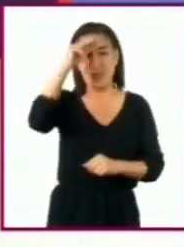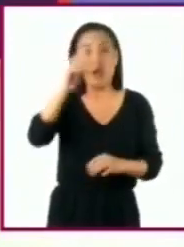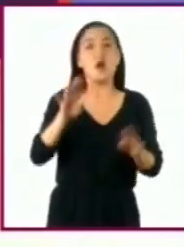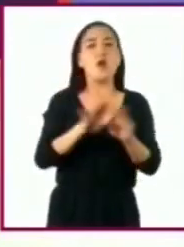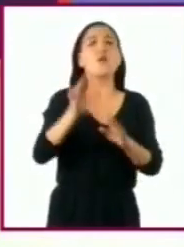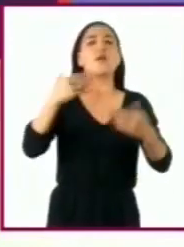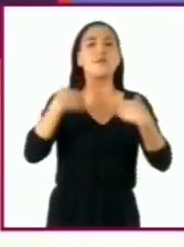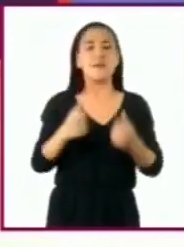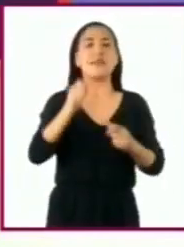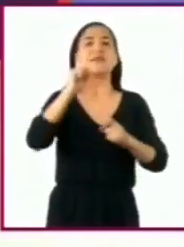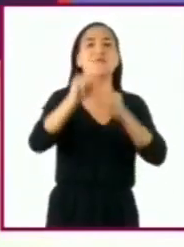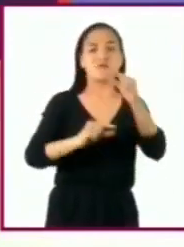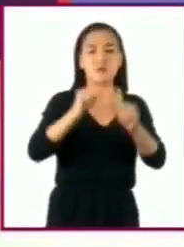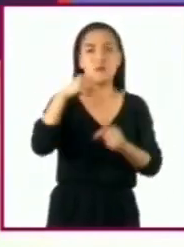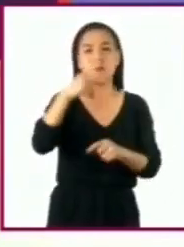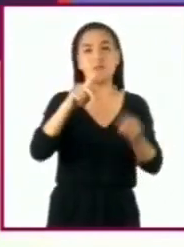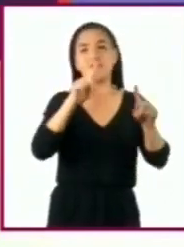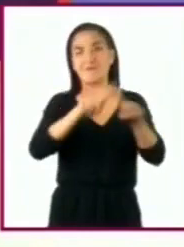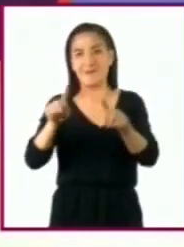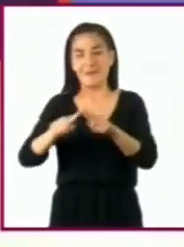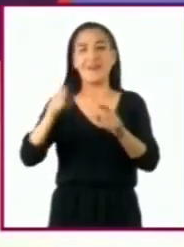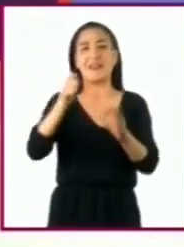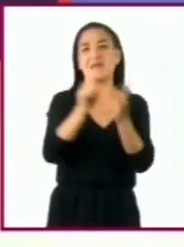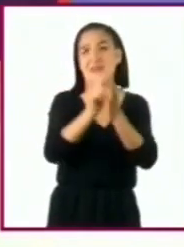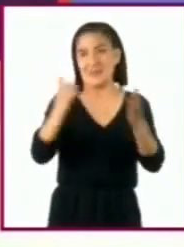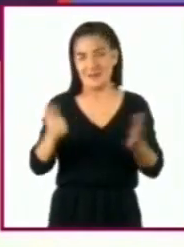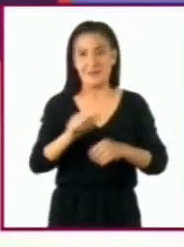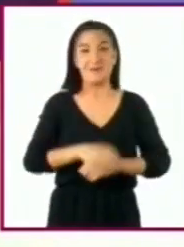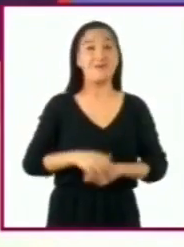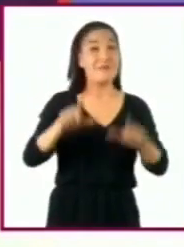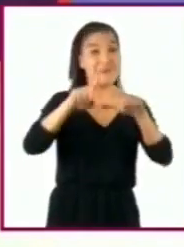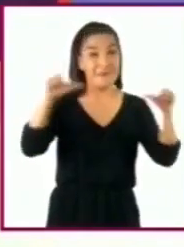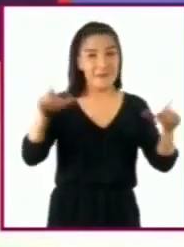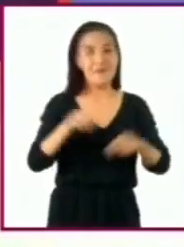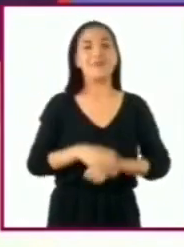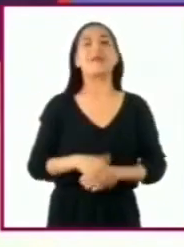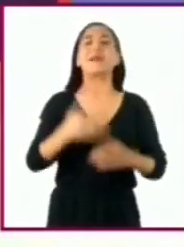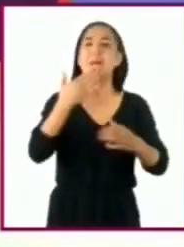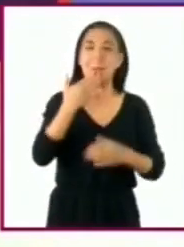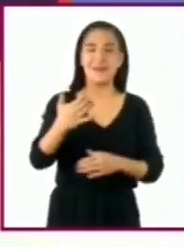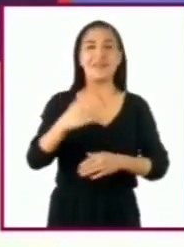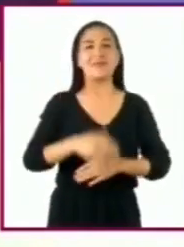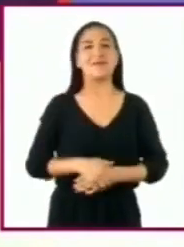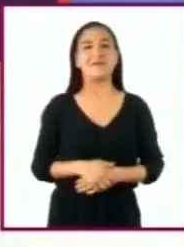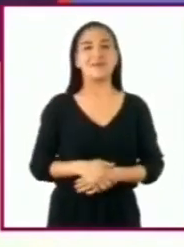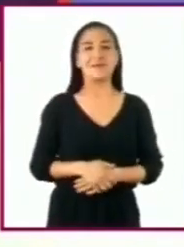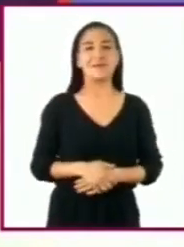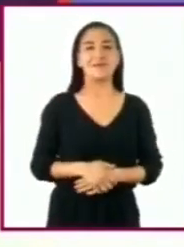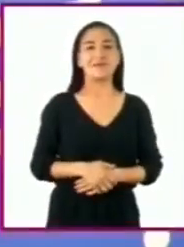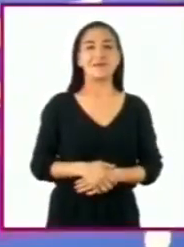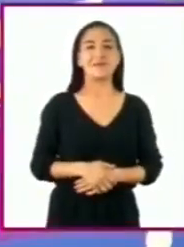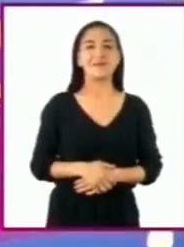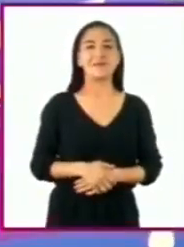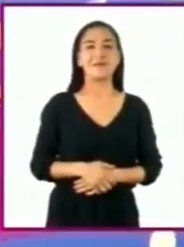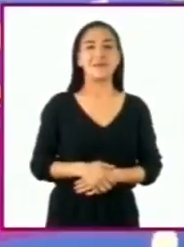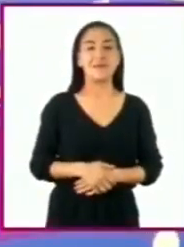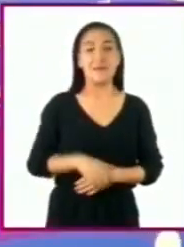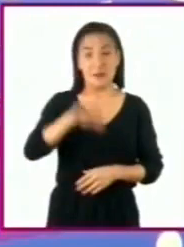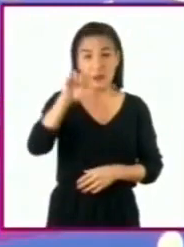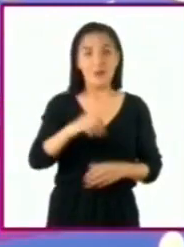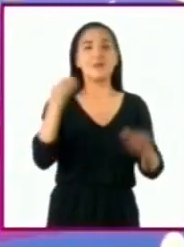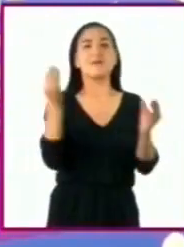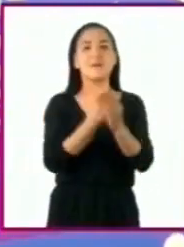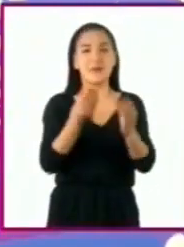información y actividades en su libro de texto. ¿Listos? Muy bien, ¡vamos juntos! En esta